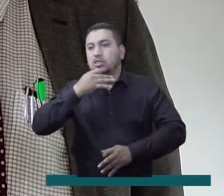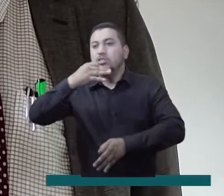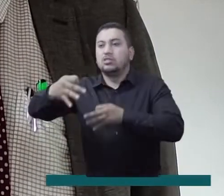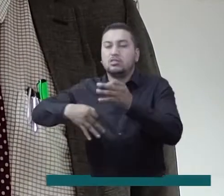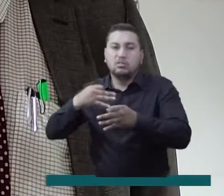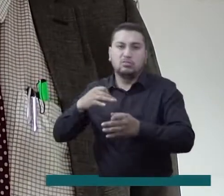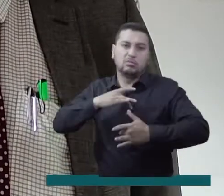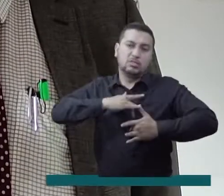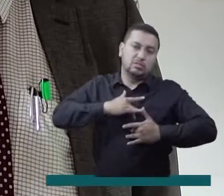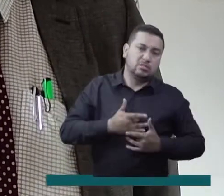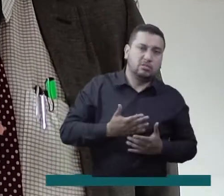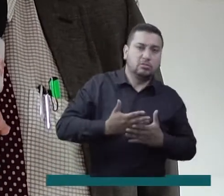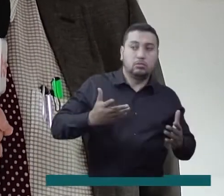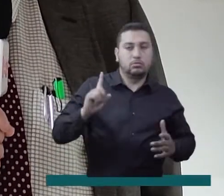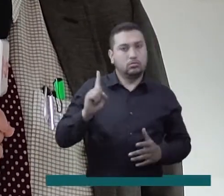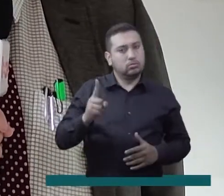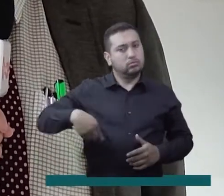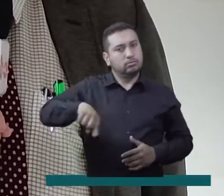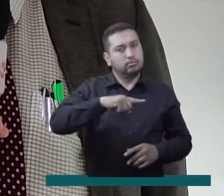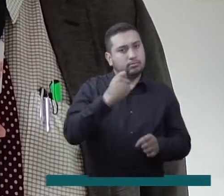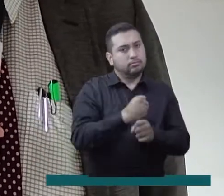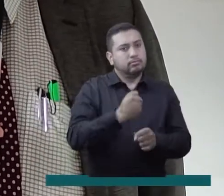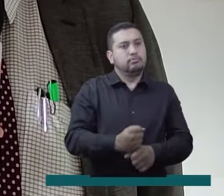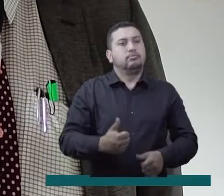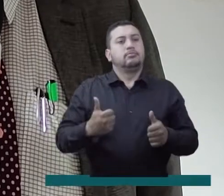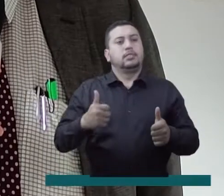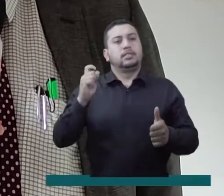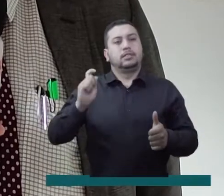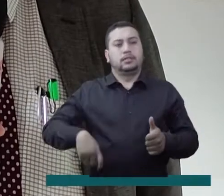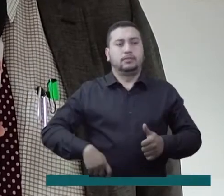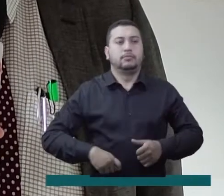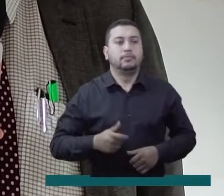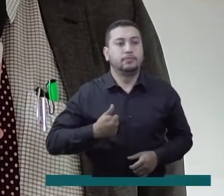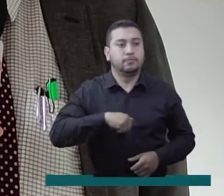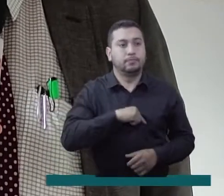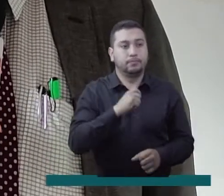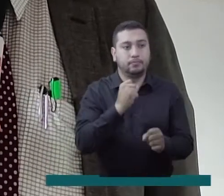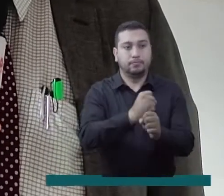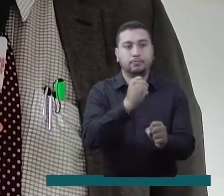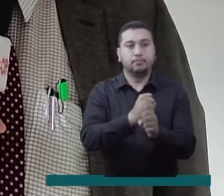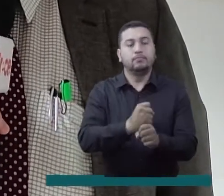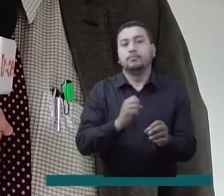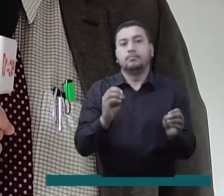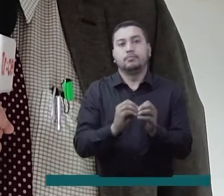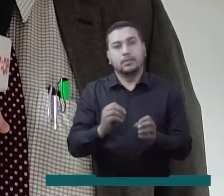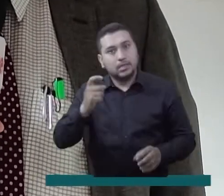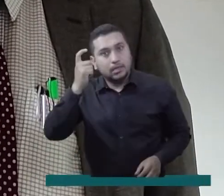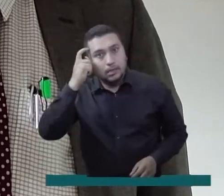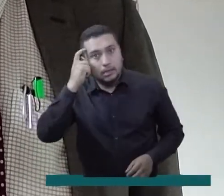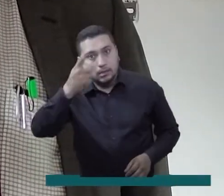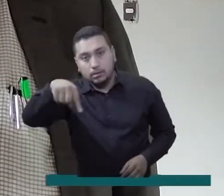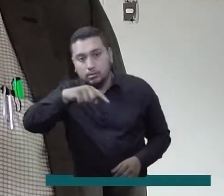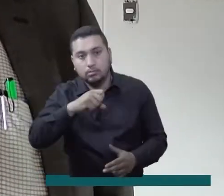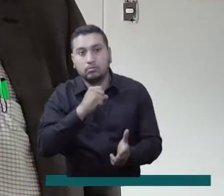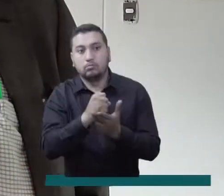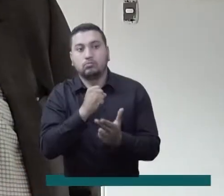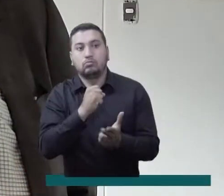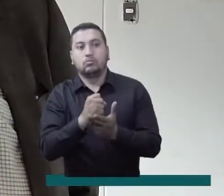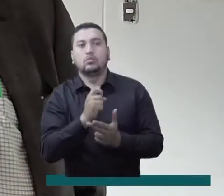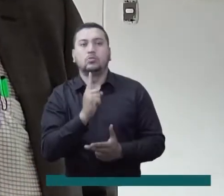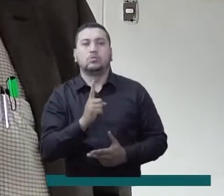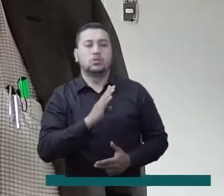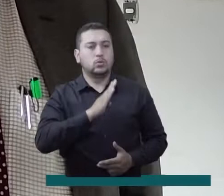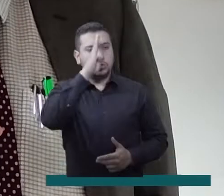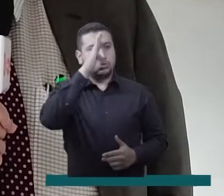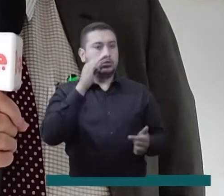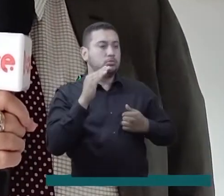contravalores, el chisme, la envidia, el abandono, el desgano, la apatía, la pereza. Estamos trabajando fuertemente también la